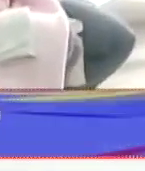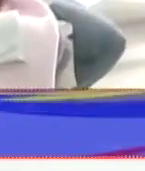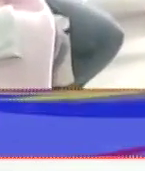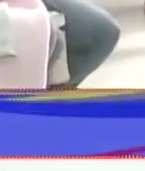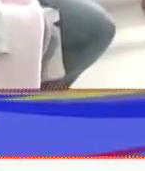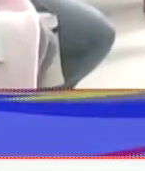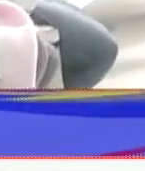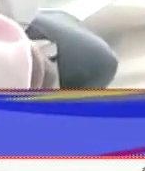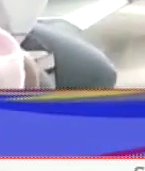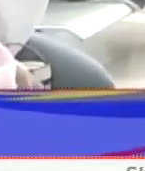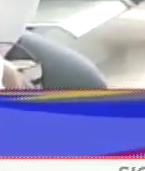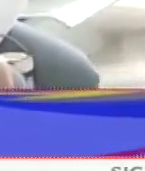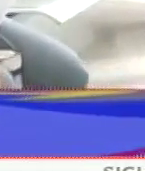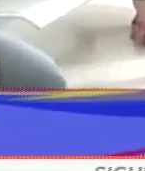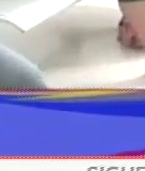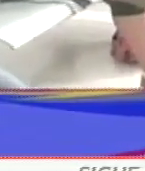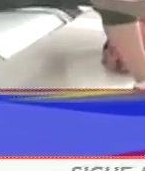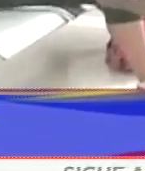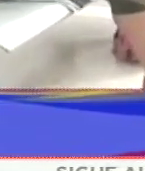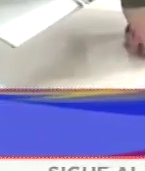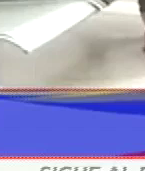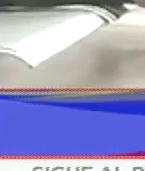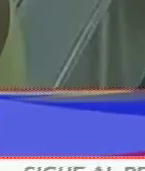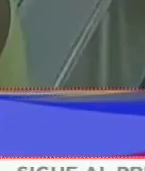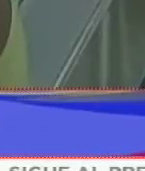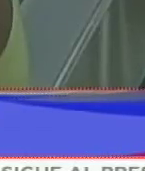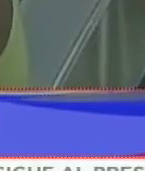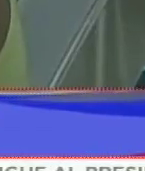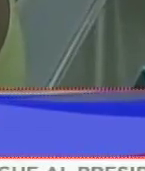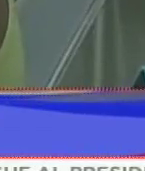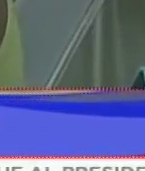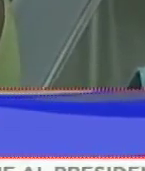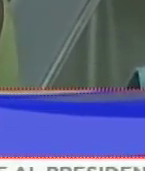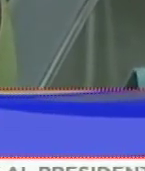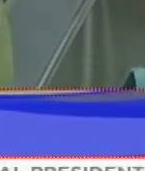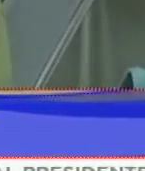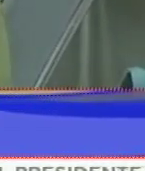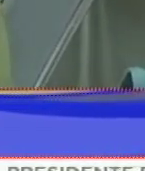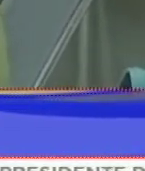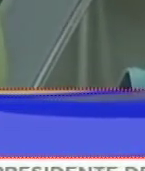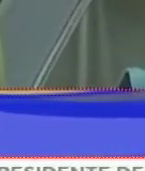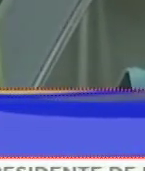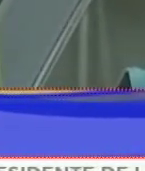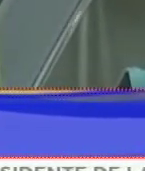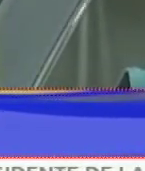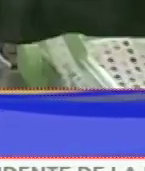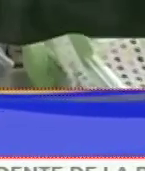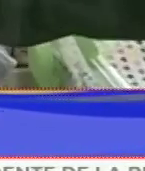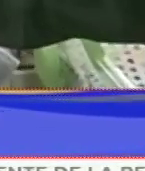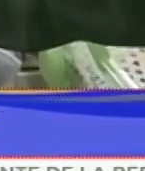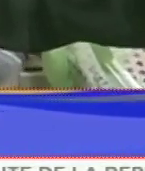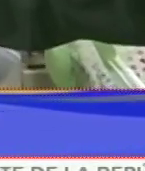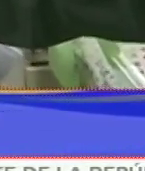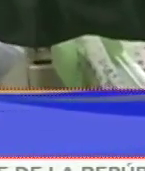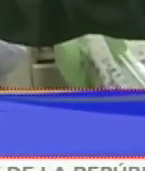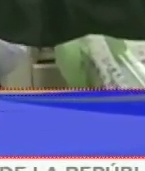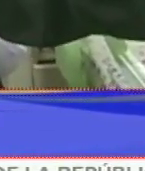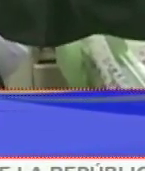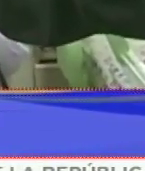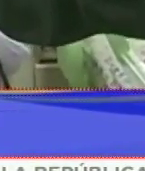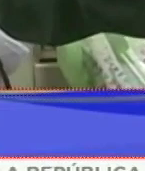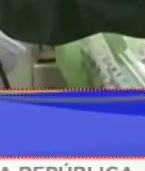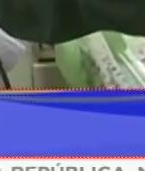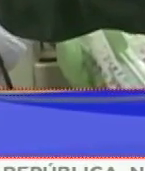una beneficiaria que quiere referirle unas palabras. Bueno, primero que todo, gracias, presidente, por esta atención que nos ha